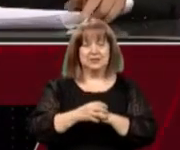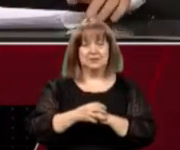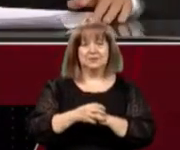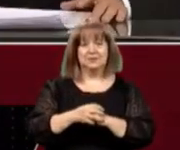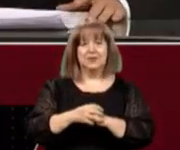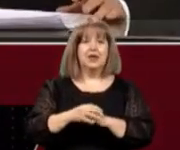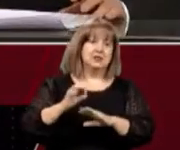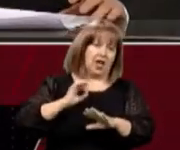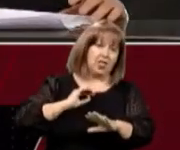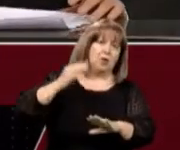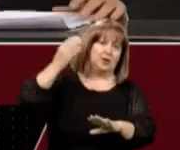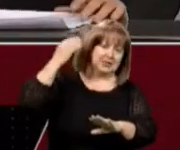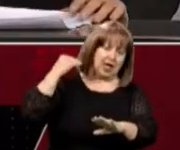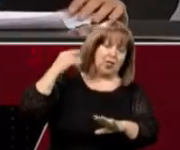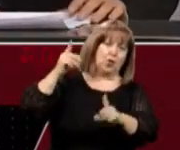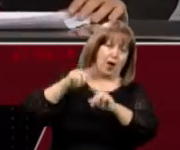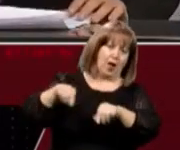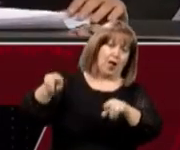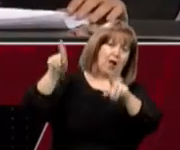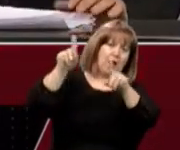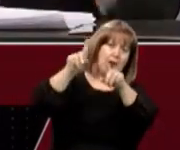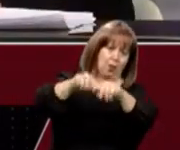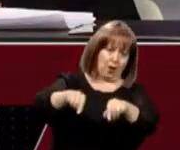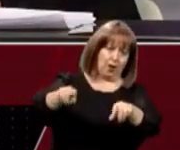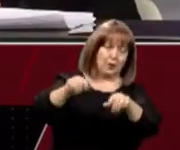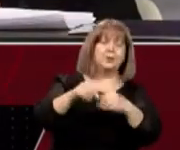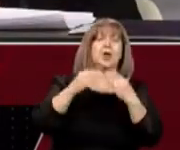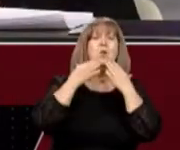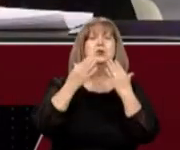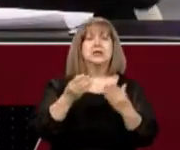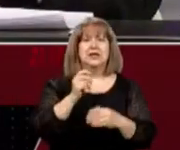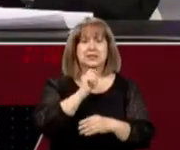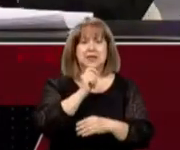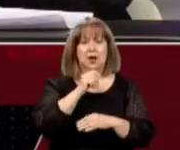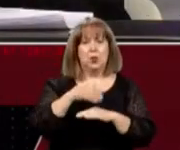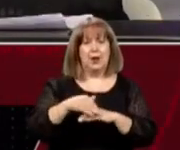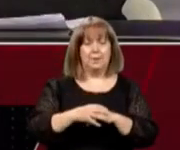rato viene haciendo así de ordinario. Bueno, excelente trabajo. Gracias, Juli. Compañero. Abrazo, Juli.